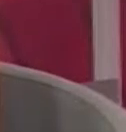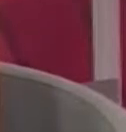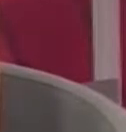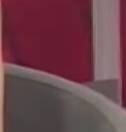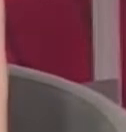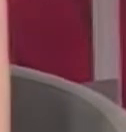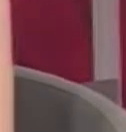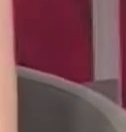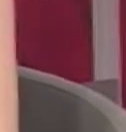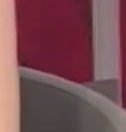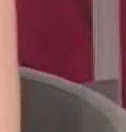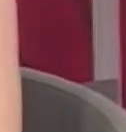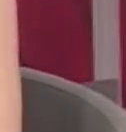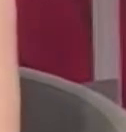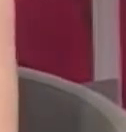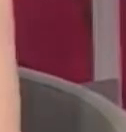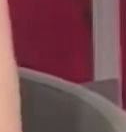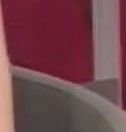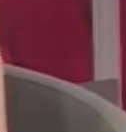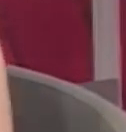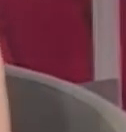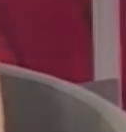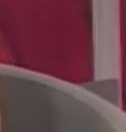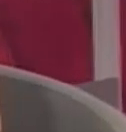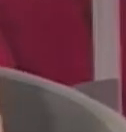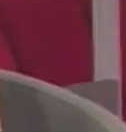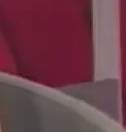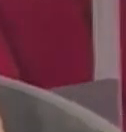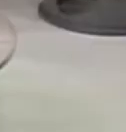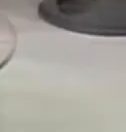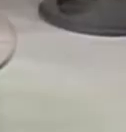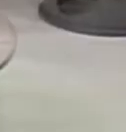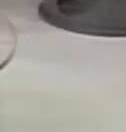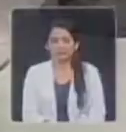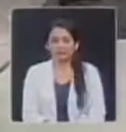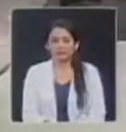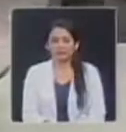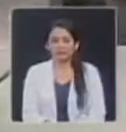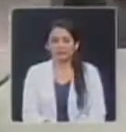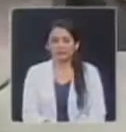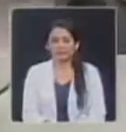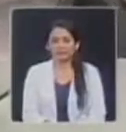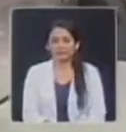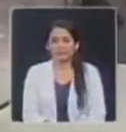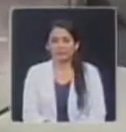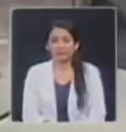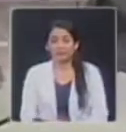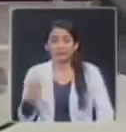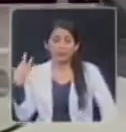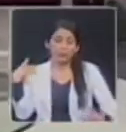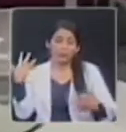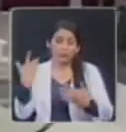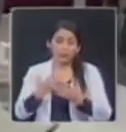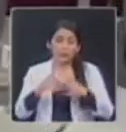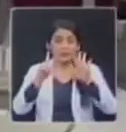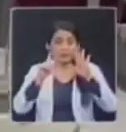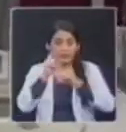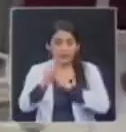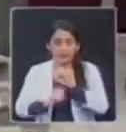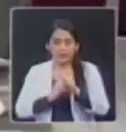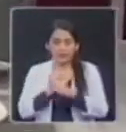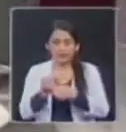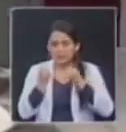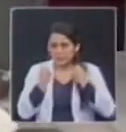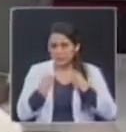ahora, por supuesto, es hora de informarlos aún más, porque luego de 6 años de arduo trabajo se está llevando a cabo en el Centro de